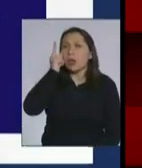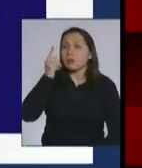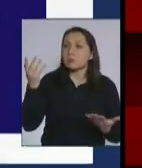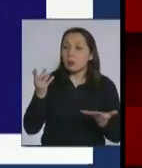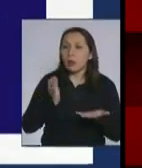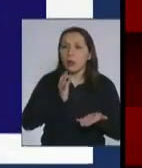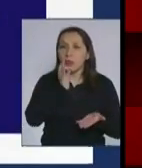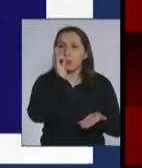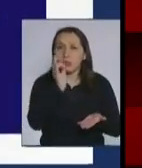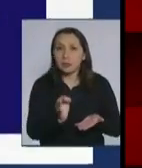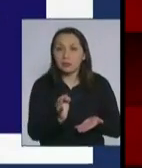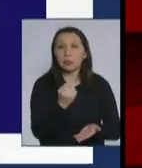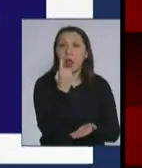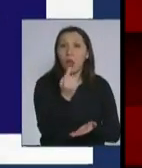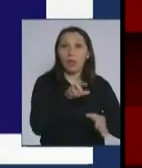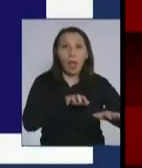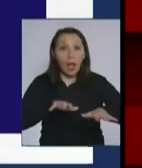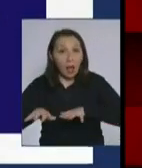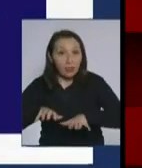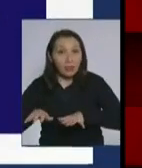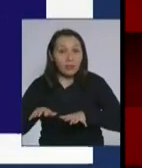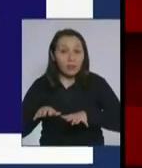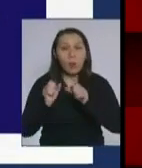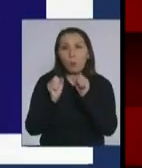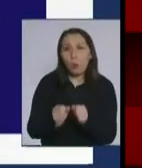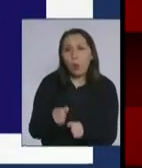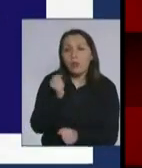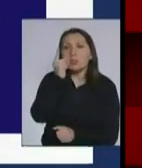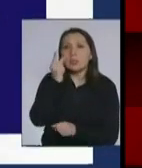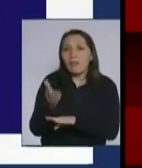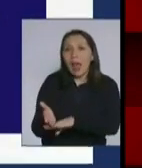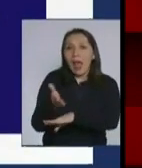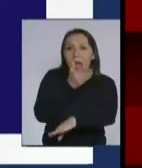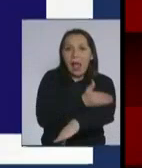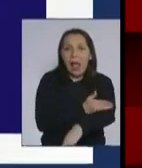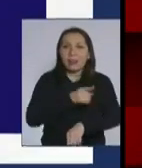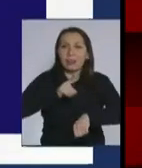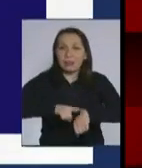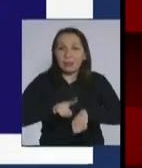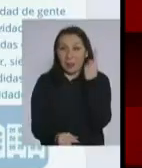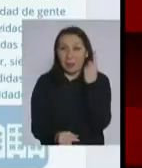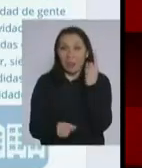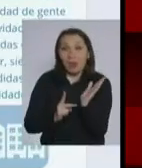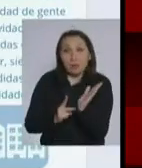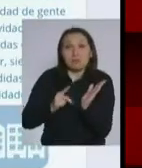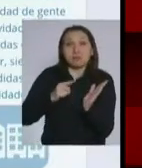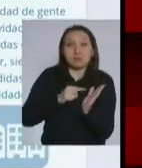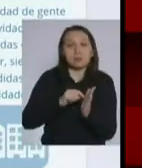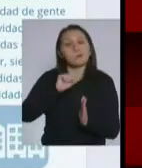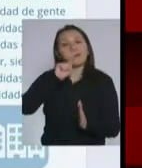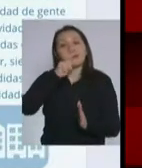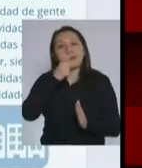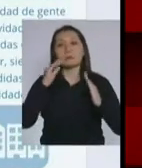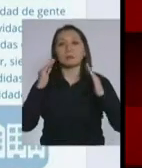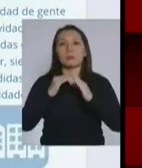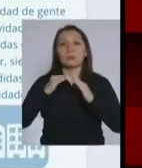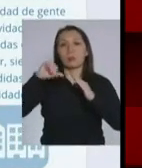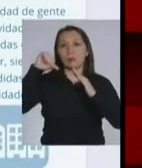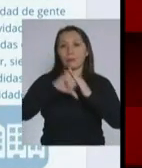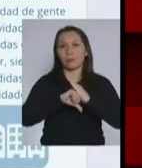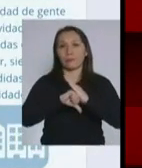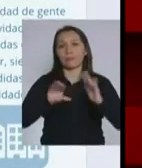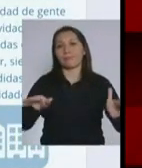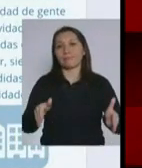Yo no me atrevería a decirlo en esos términos tan ofensivos, porque a diferencia de la señora Giles, a quien le ayudé en su